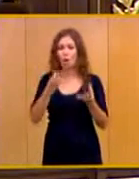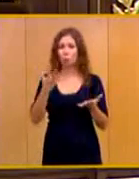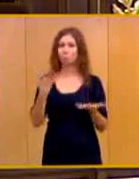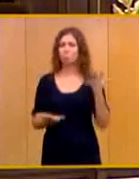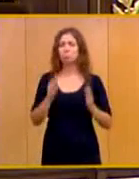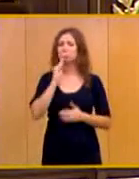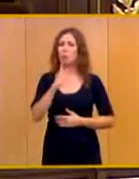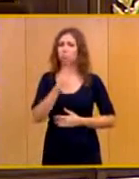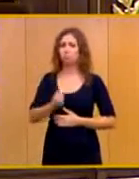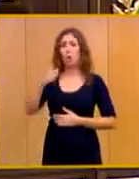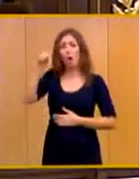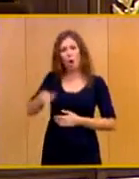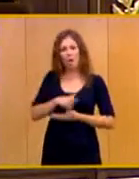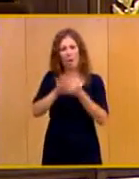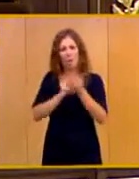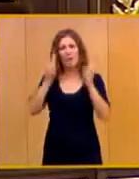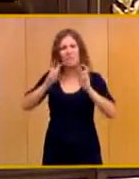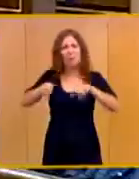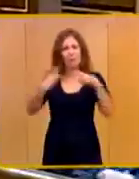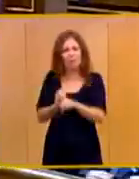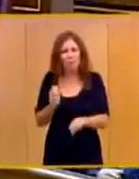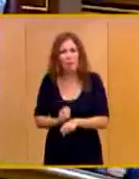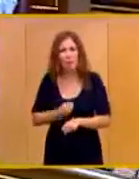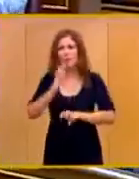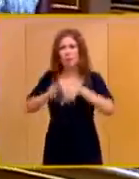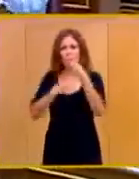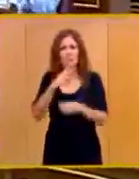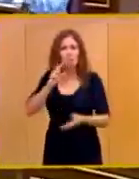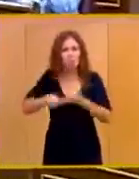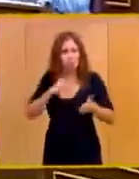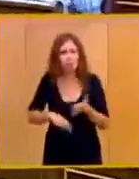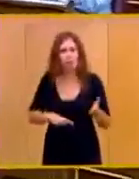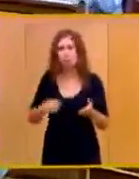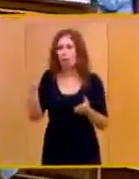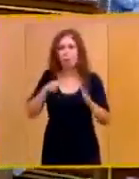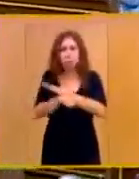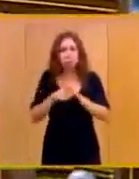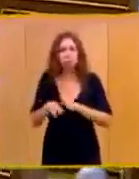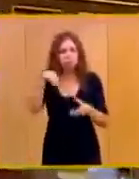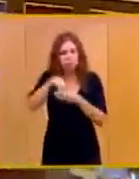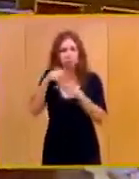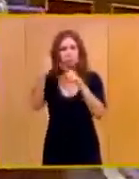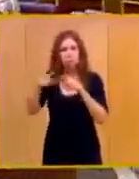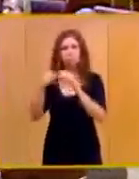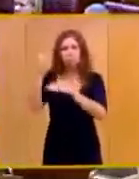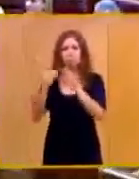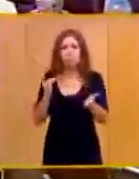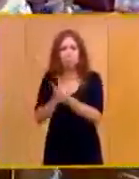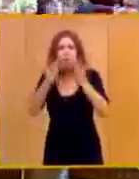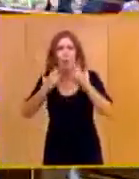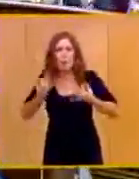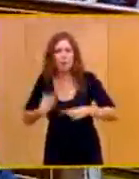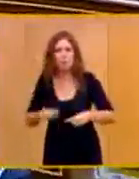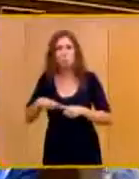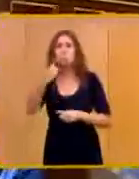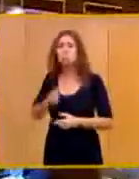el debate sobre la reforma laboral, la reforma de la contratación, la flexibilidad interna, el despido objetivo y las